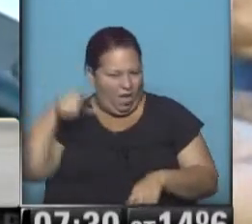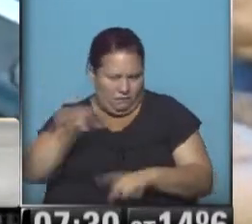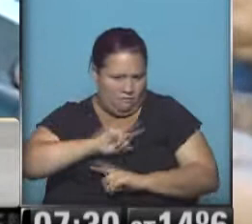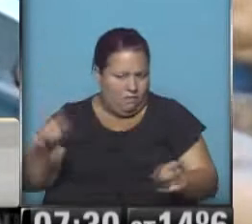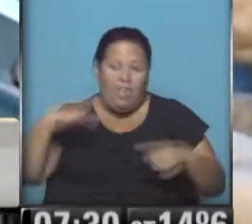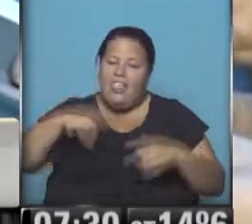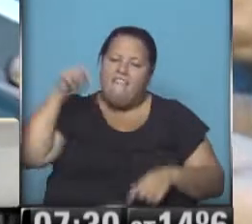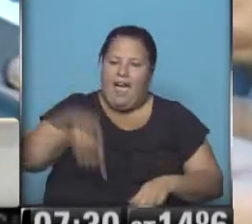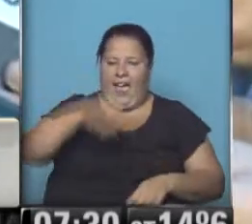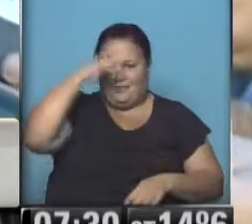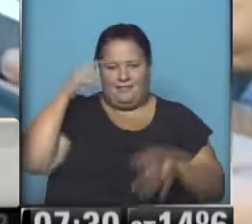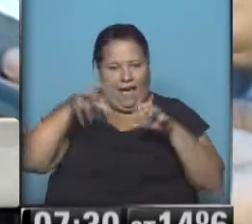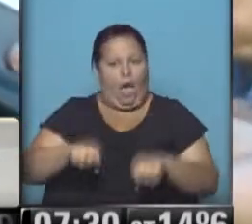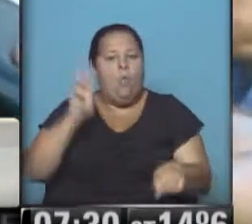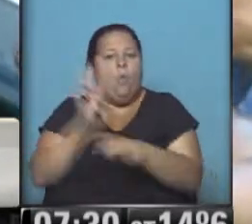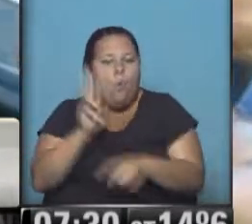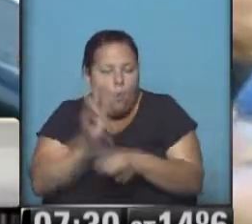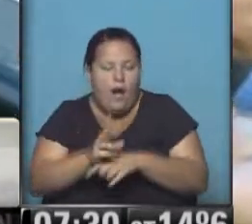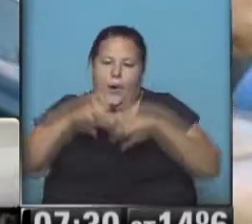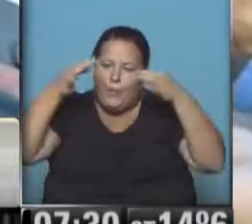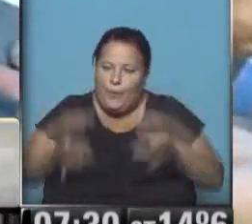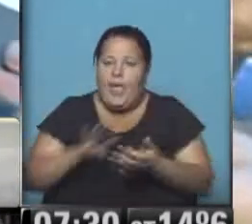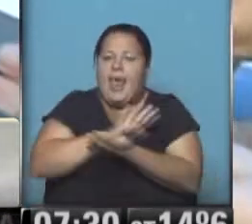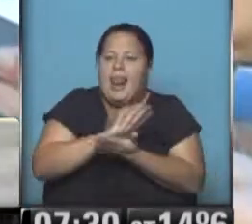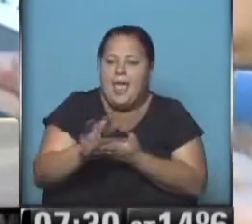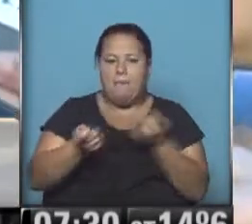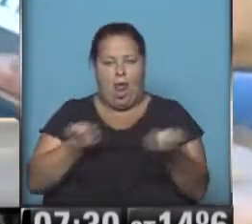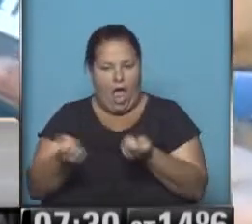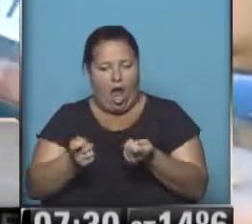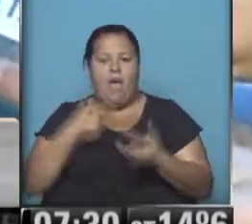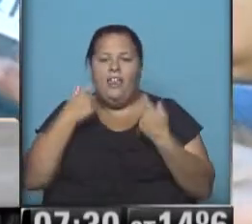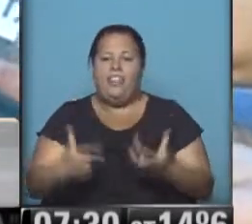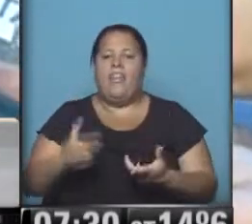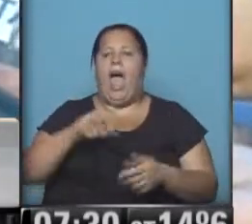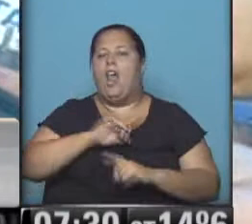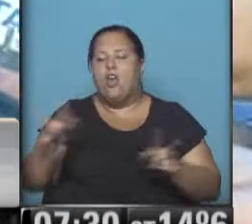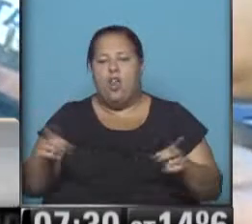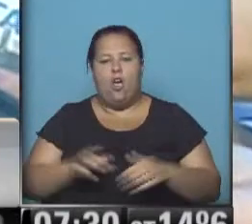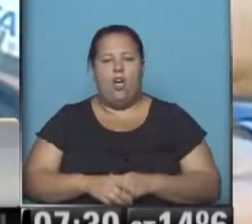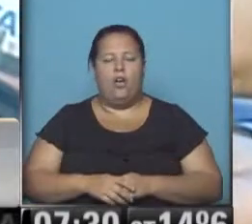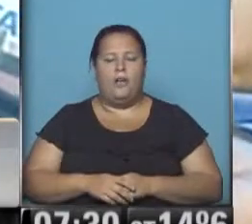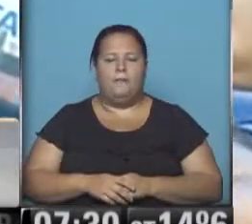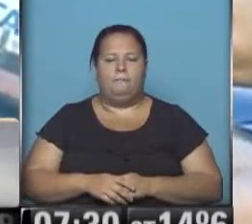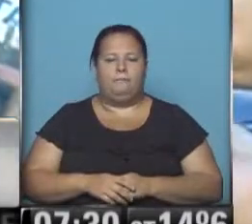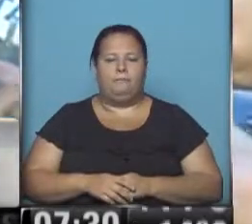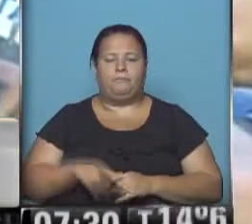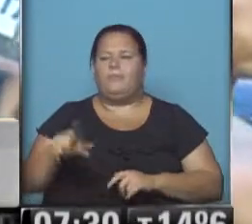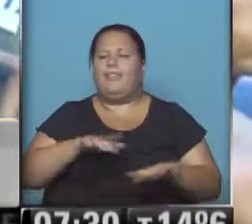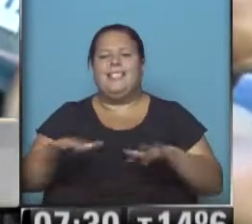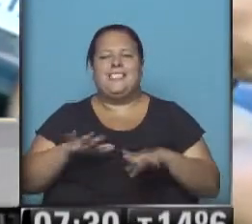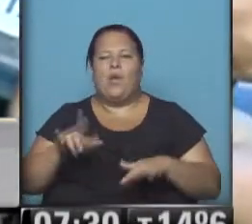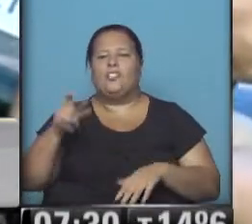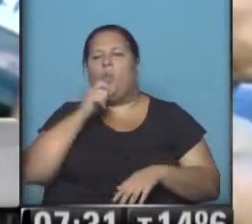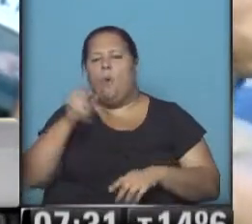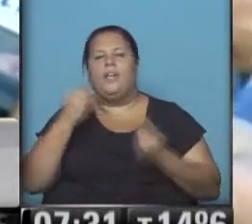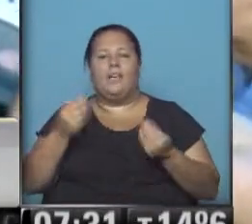Tiene que ser del Estado eso, cuidado, honestamente administrado y garantizándose que no entramos en una situación no